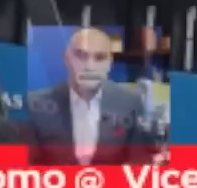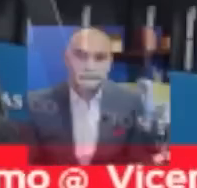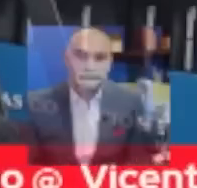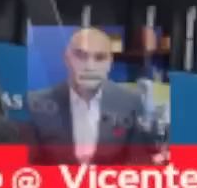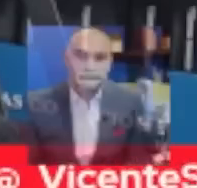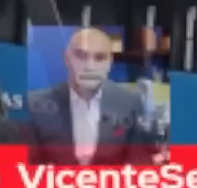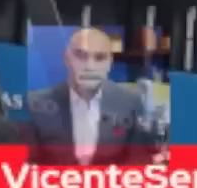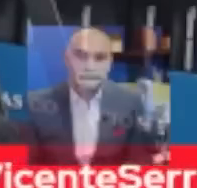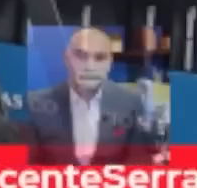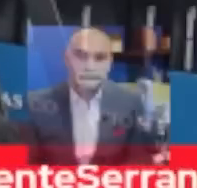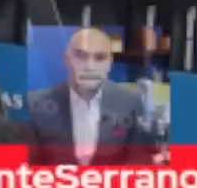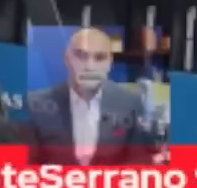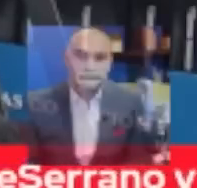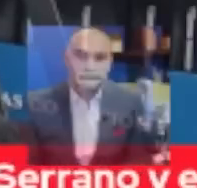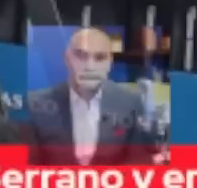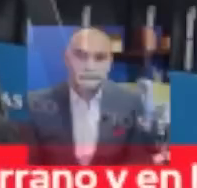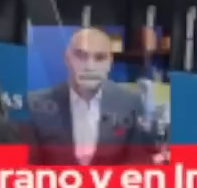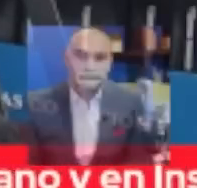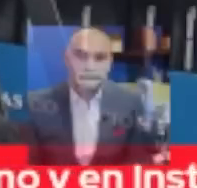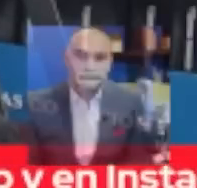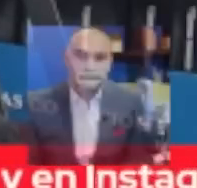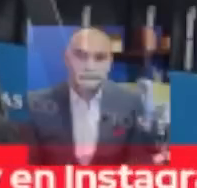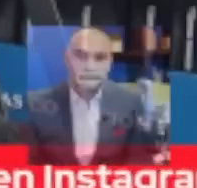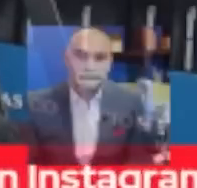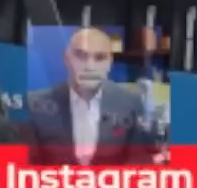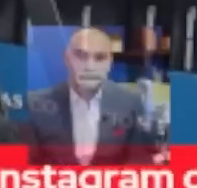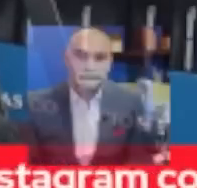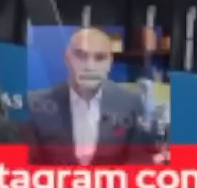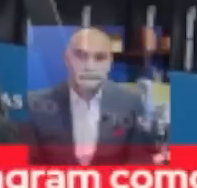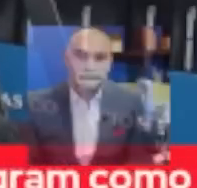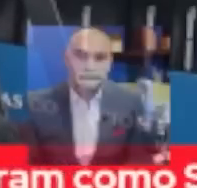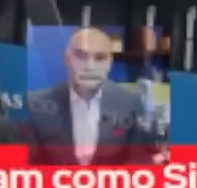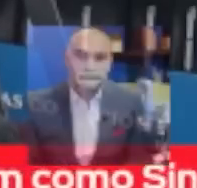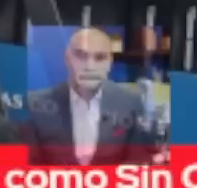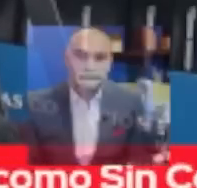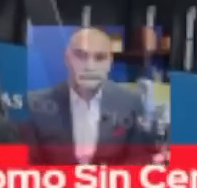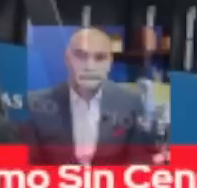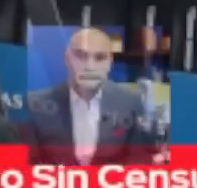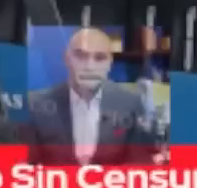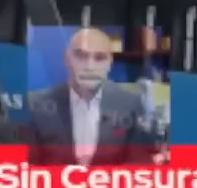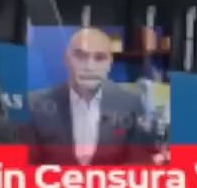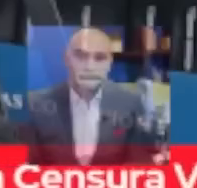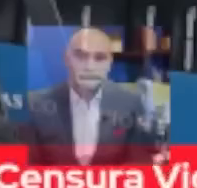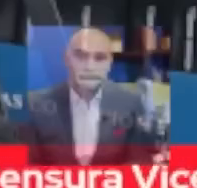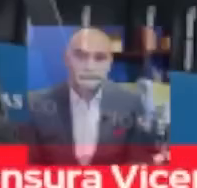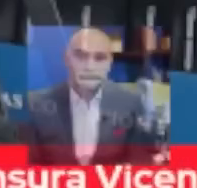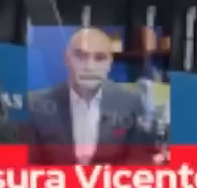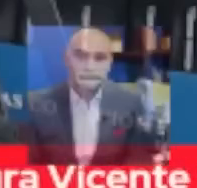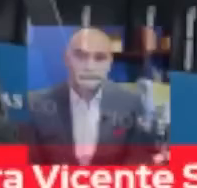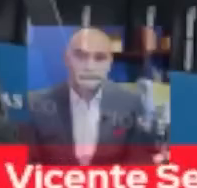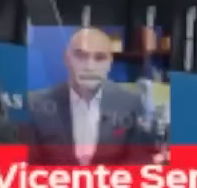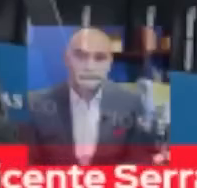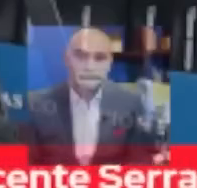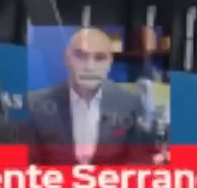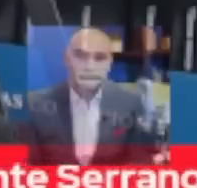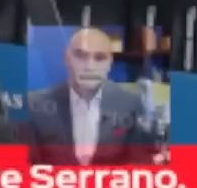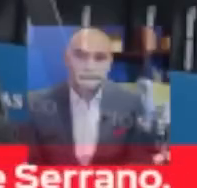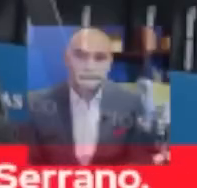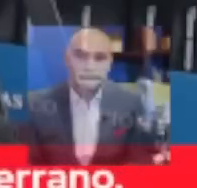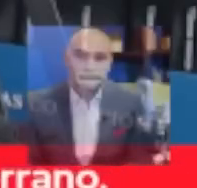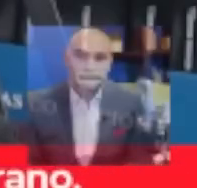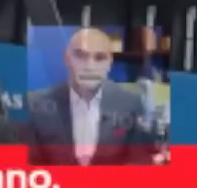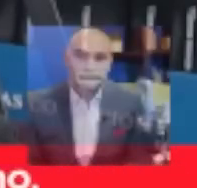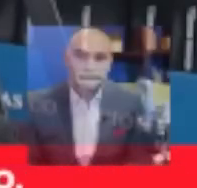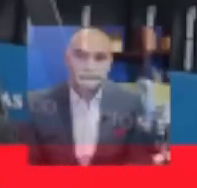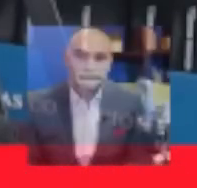están metidos en todo en absolutamente todo y pues si usted